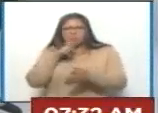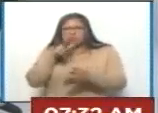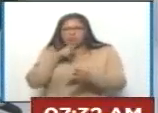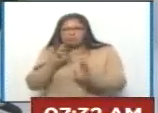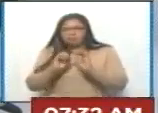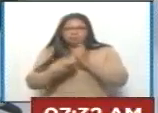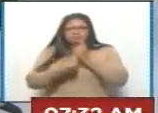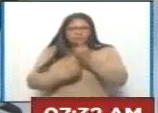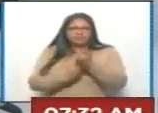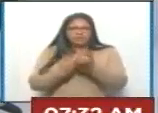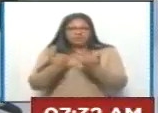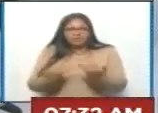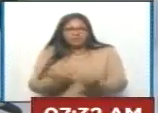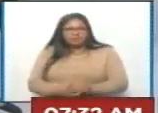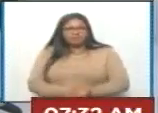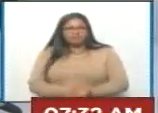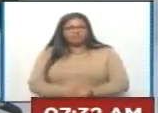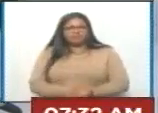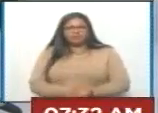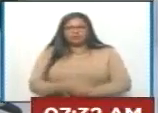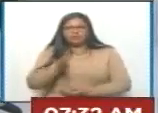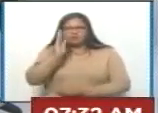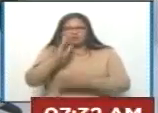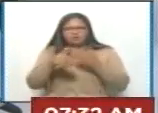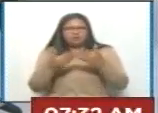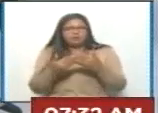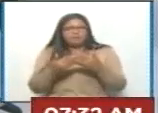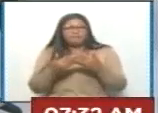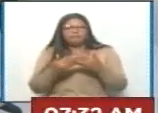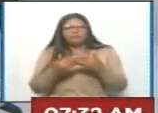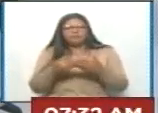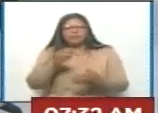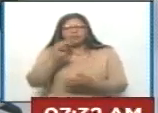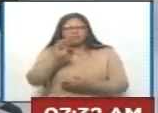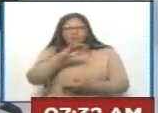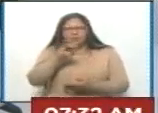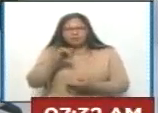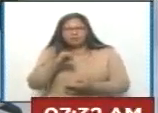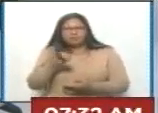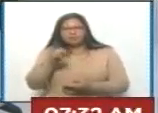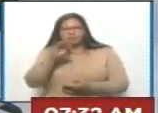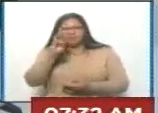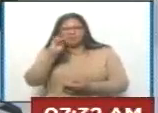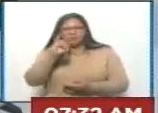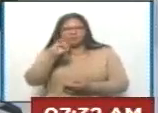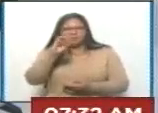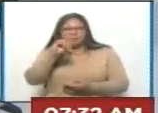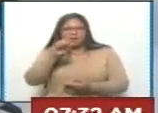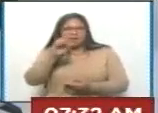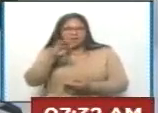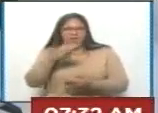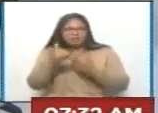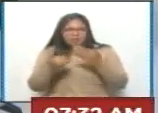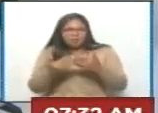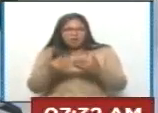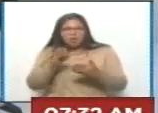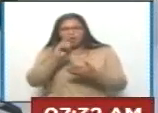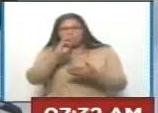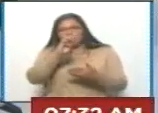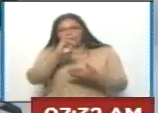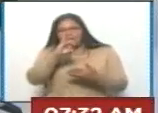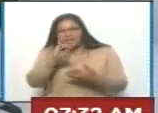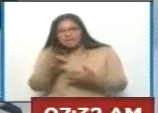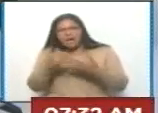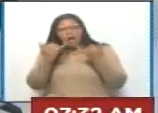reprimida por la dictadura de Pérez Jiménez y posteriormente por el régimen de Acción Democrática y COPEI. En estos